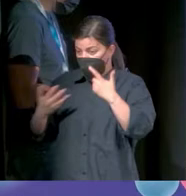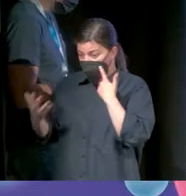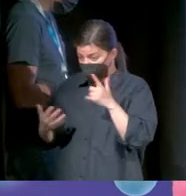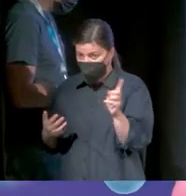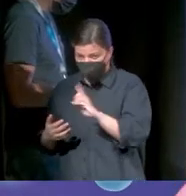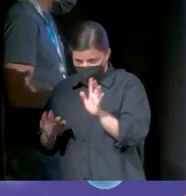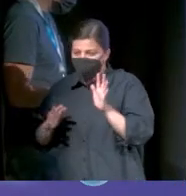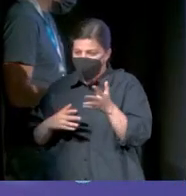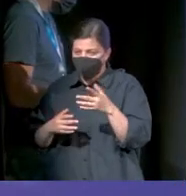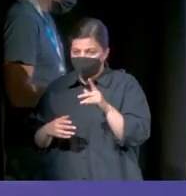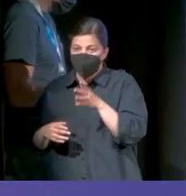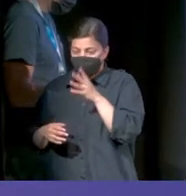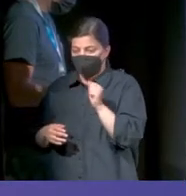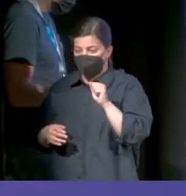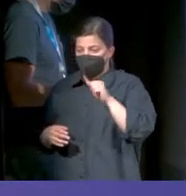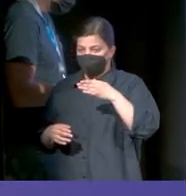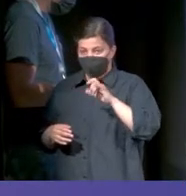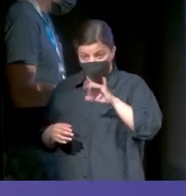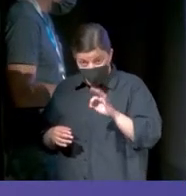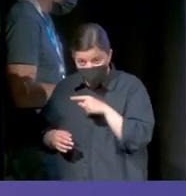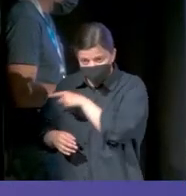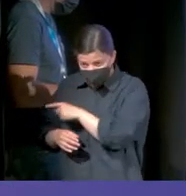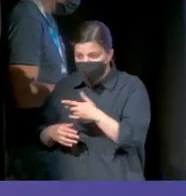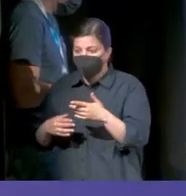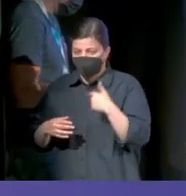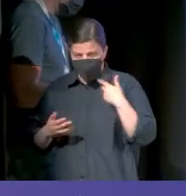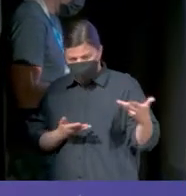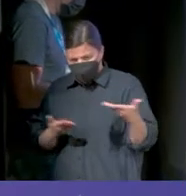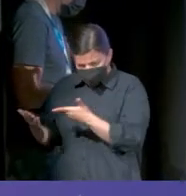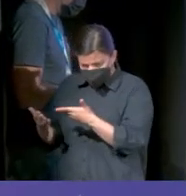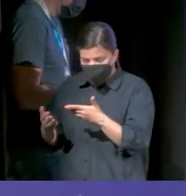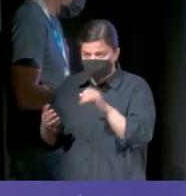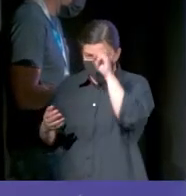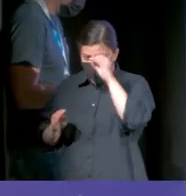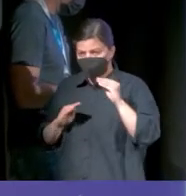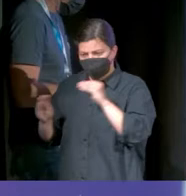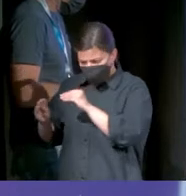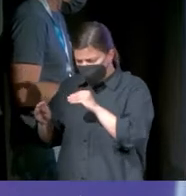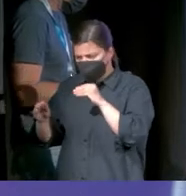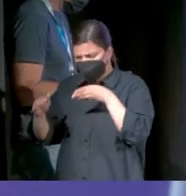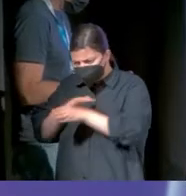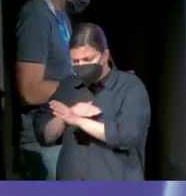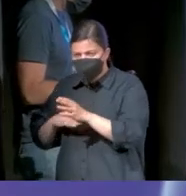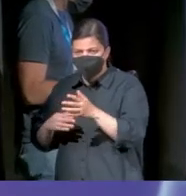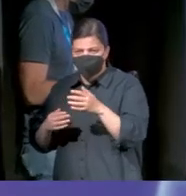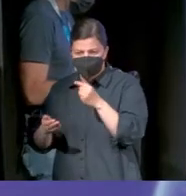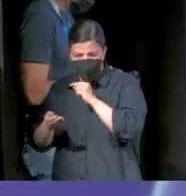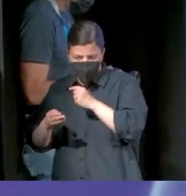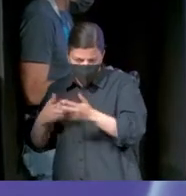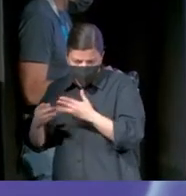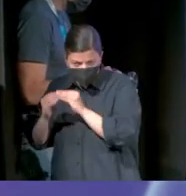porque ejemplo artista lo considera viejo que hace unos dibujos increíbles pues os invito de verdad que visitéis instagram y sus obras porque molan mucho